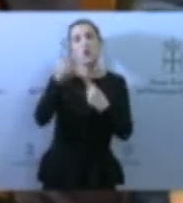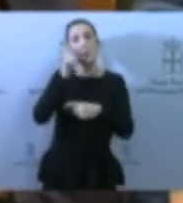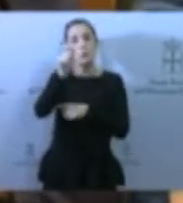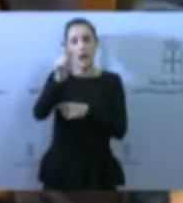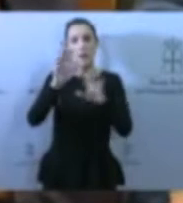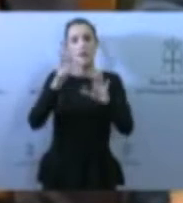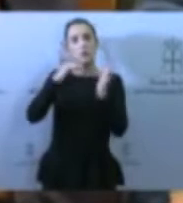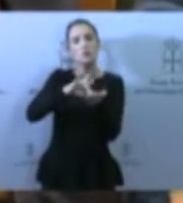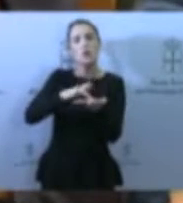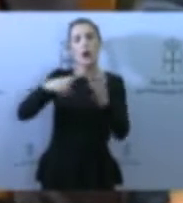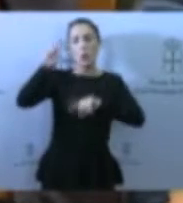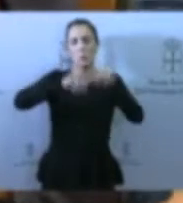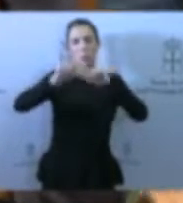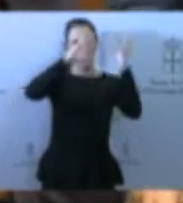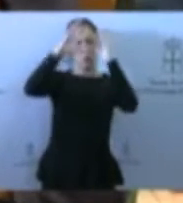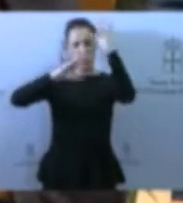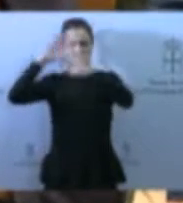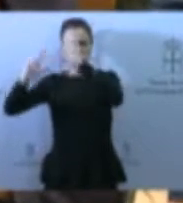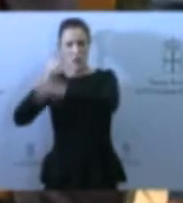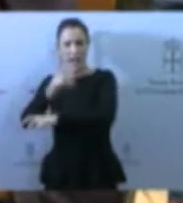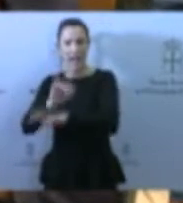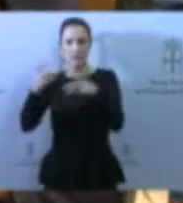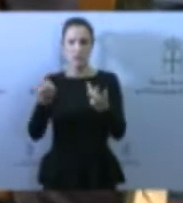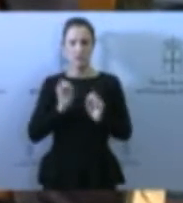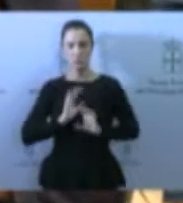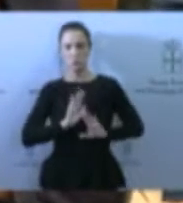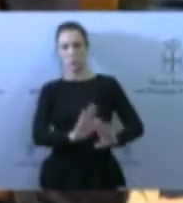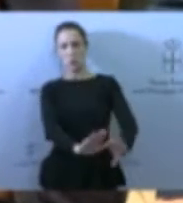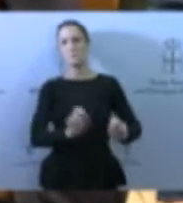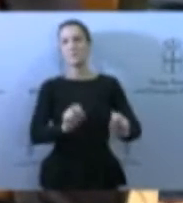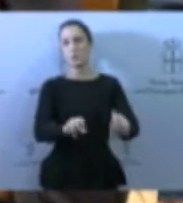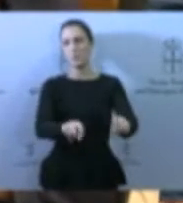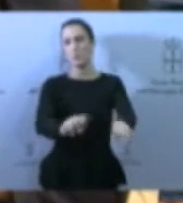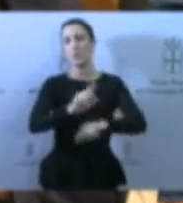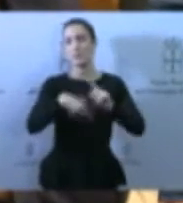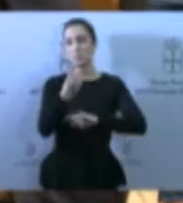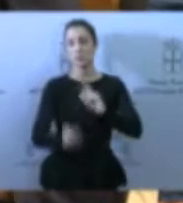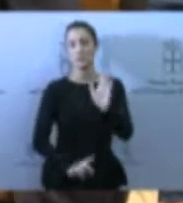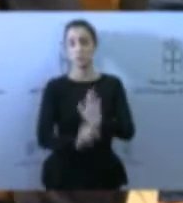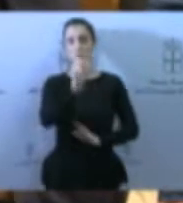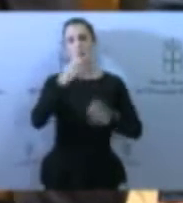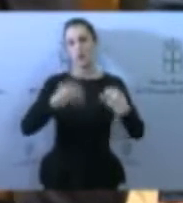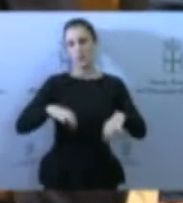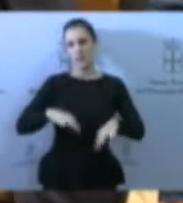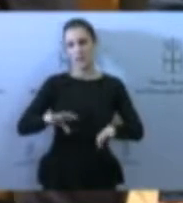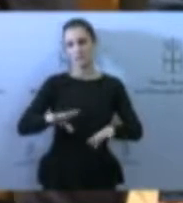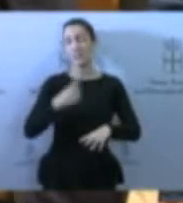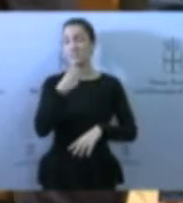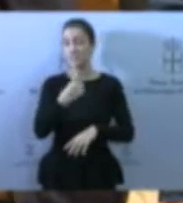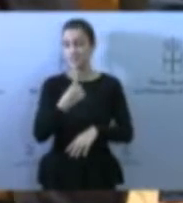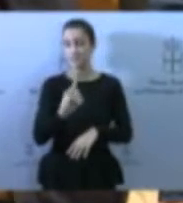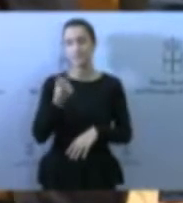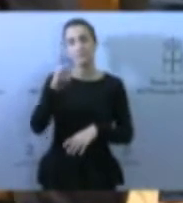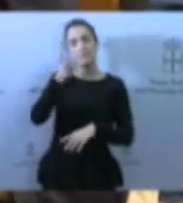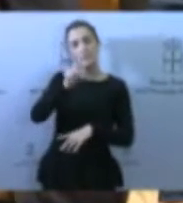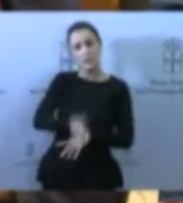agrávense muchísimo las consecuencias de ese abandono y dificultase el regreso a la normalidad. No sal gratis tampoco paná la manga ancha que se